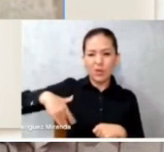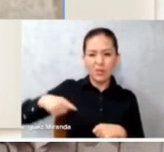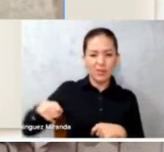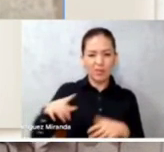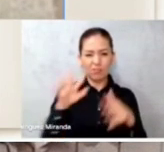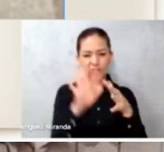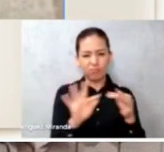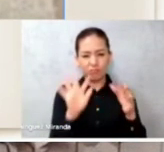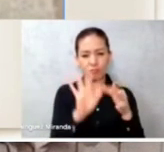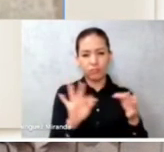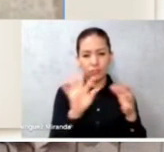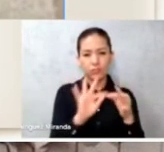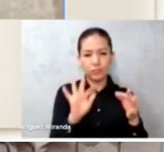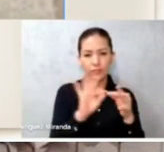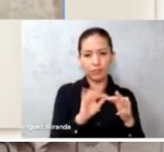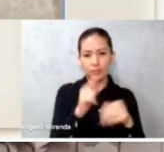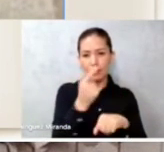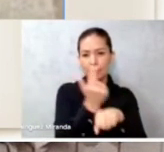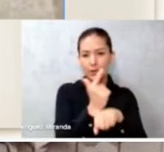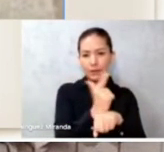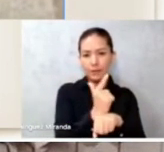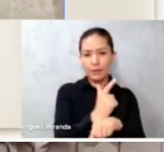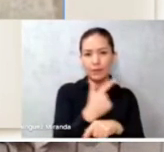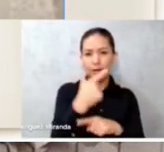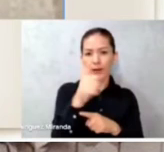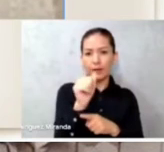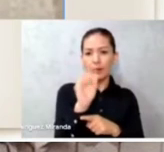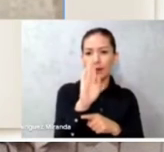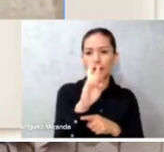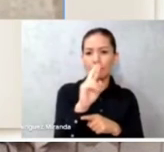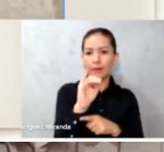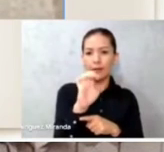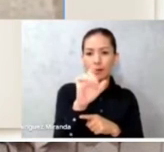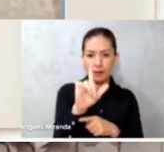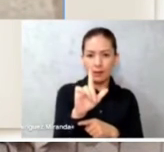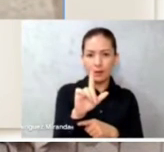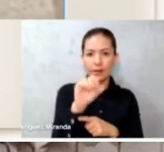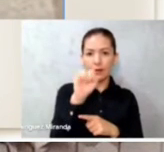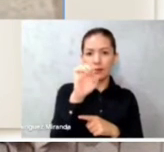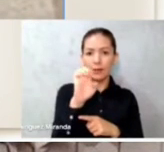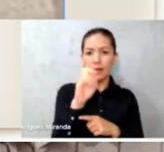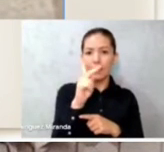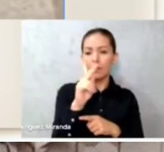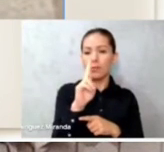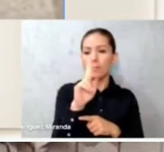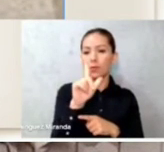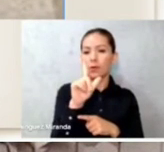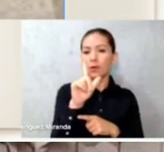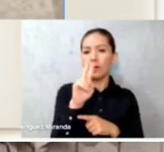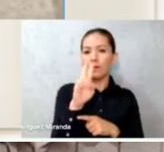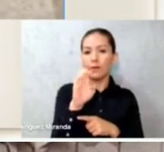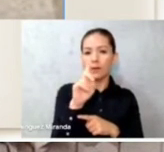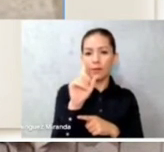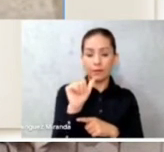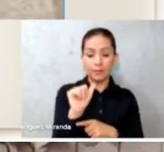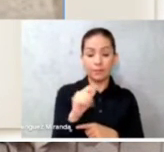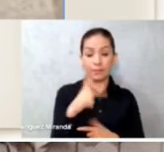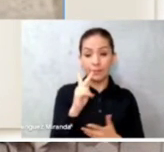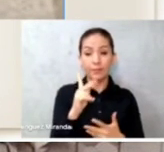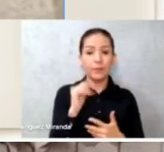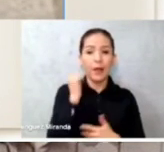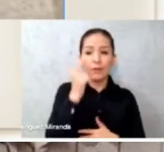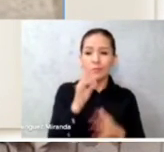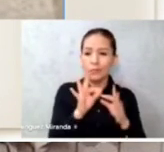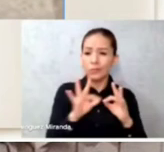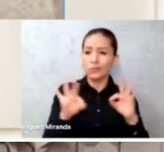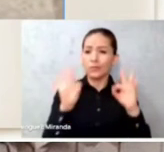previamente leída por el licenciado Gabriel Sepúlveda. Es preciso señalar que en todo momento